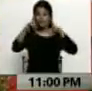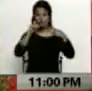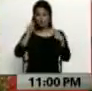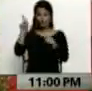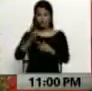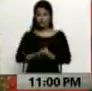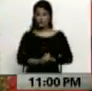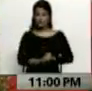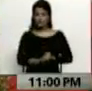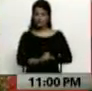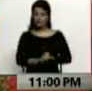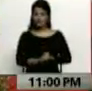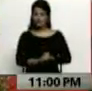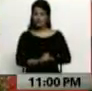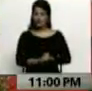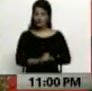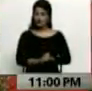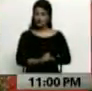te envío la